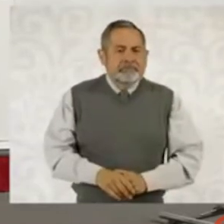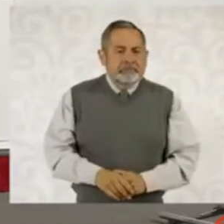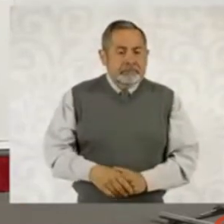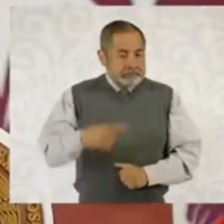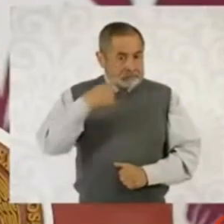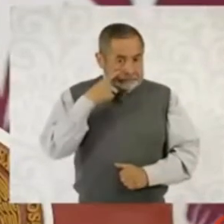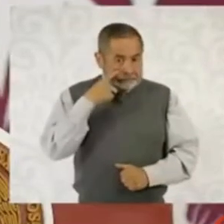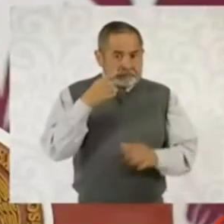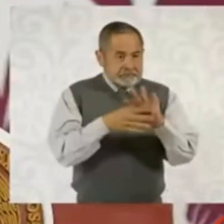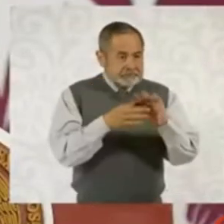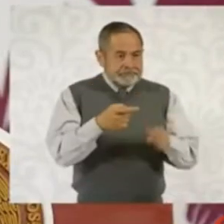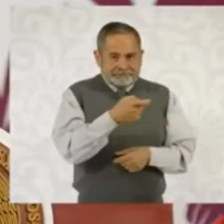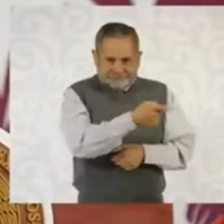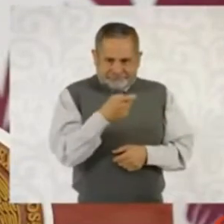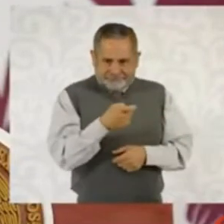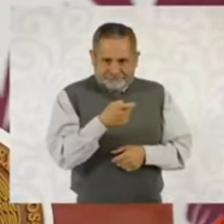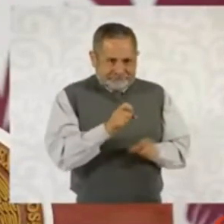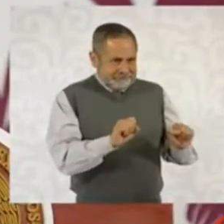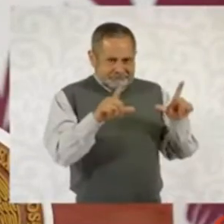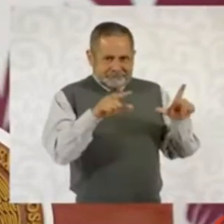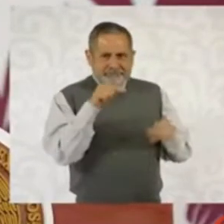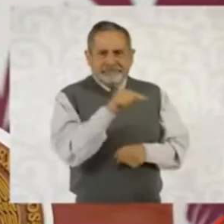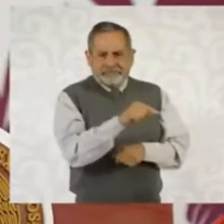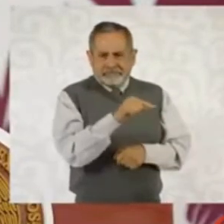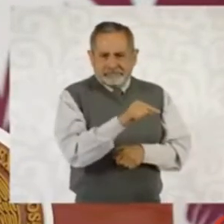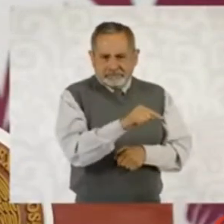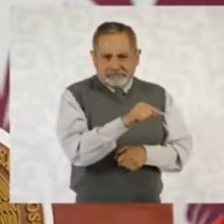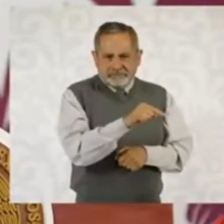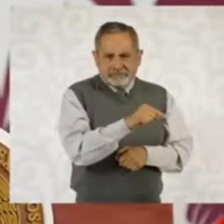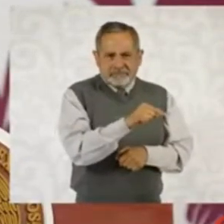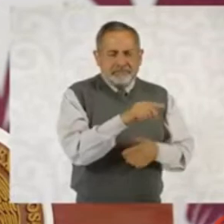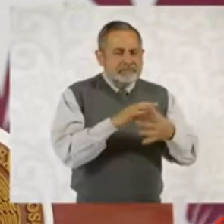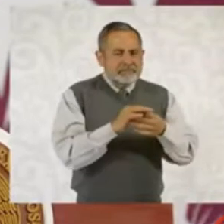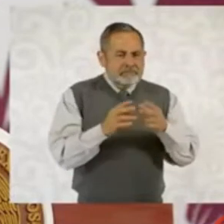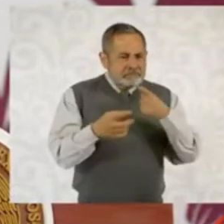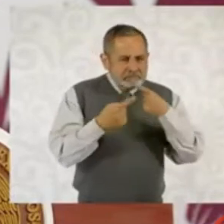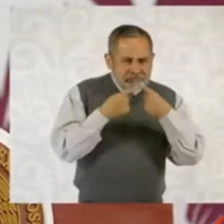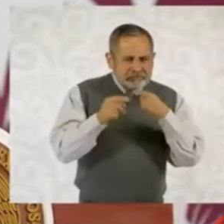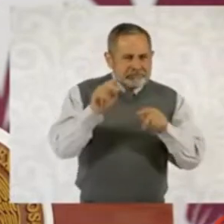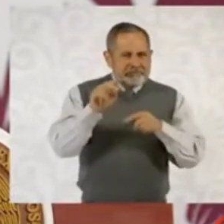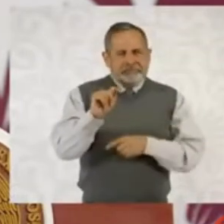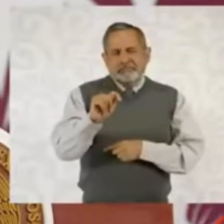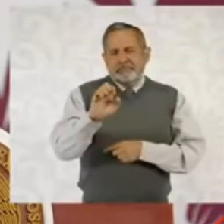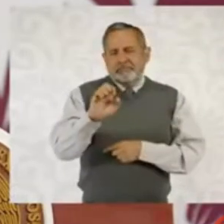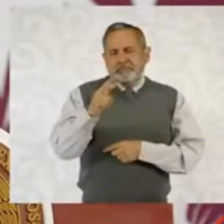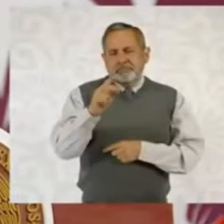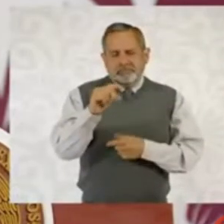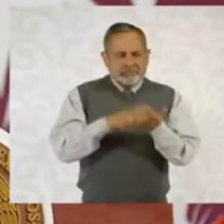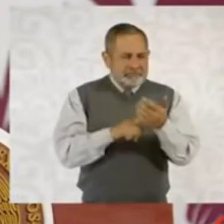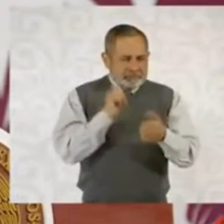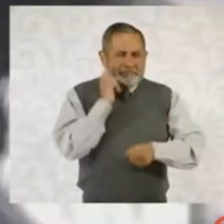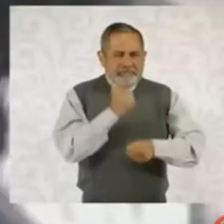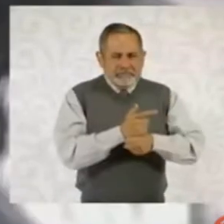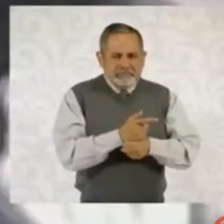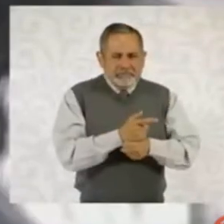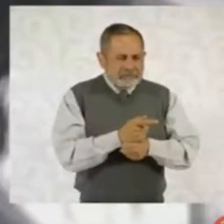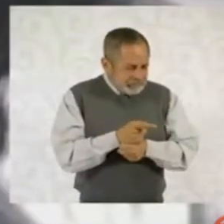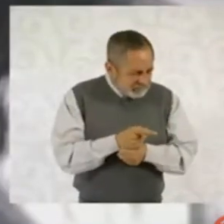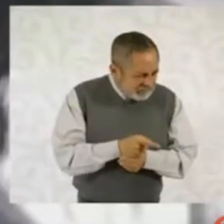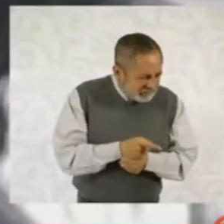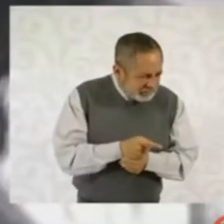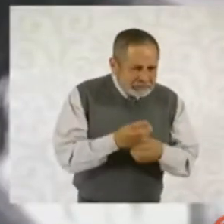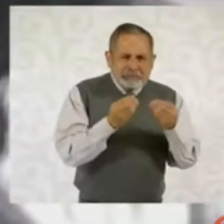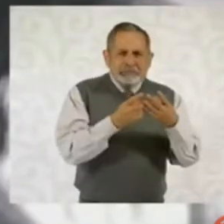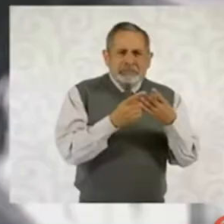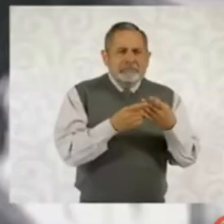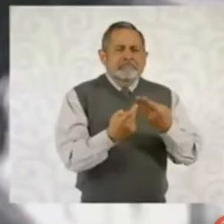conversación digital en X, alrededor del tema Teuchitlán, se detecta, como ya se adelantó, una alta participación